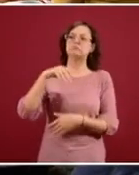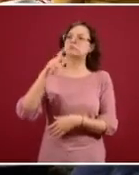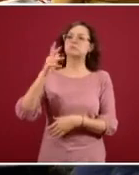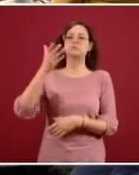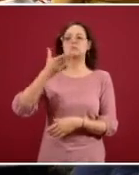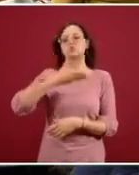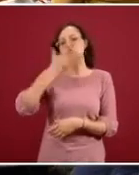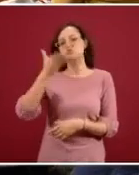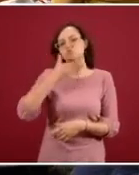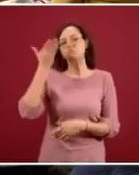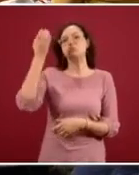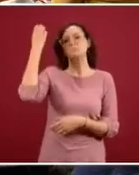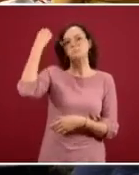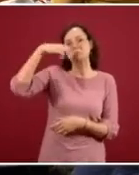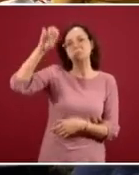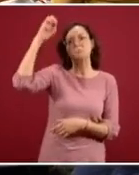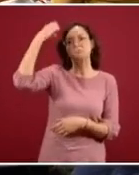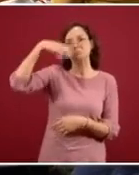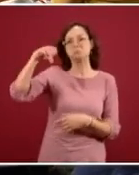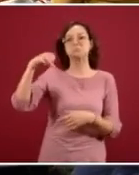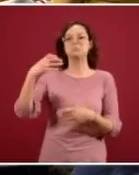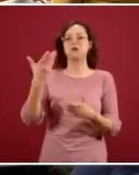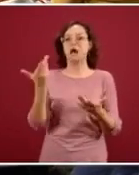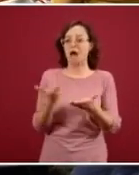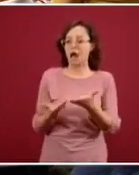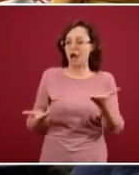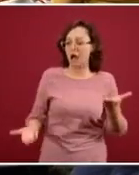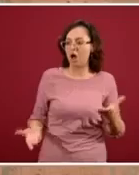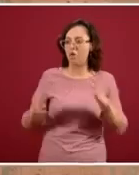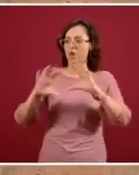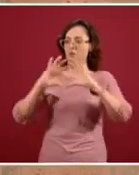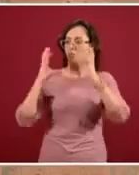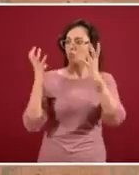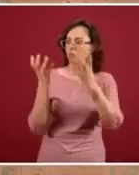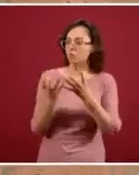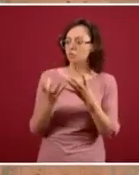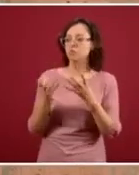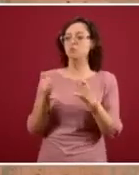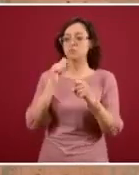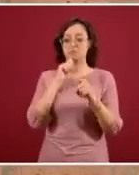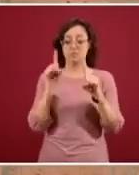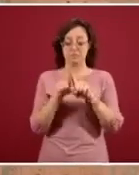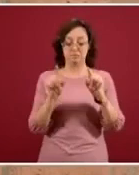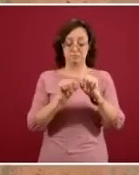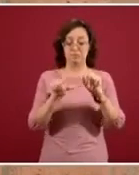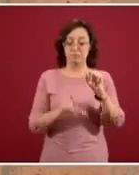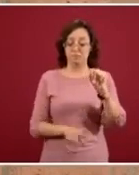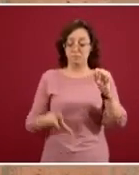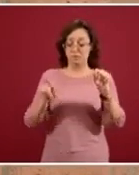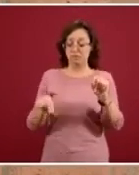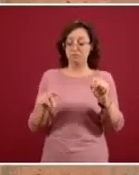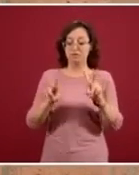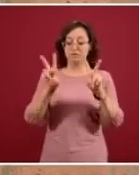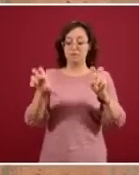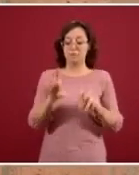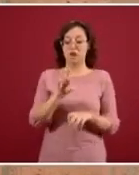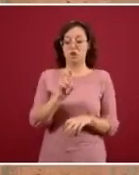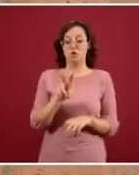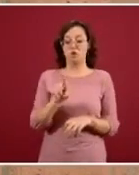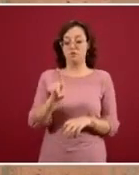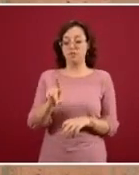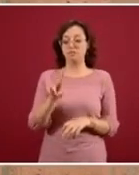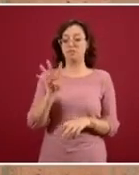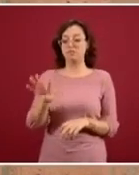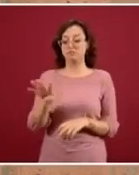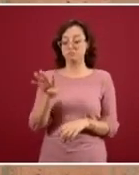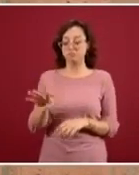pandemias, la experiencia que se está viviendo a nivel mundial y la experiencia que se está viviendo en México con COVID-19